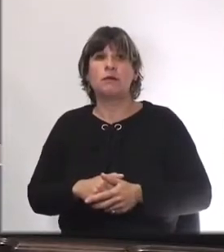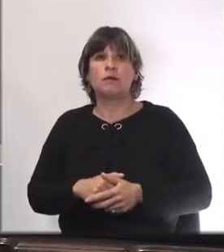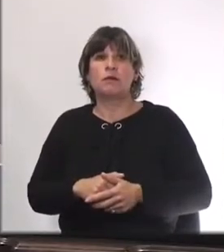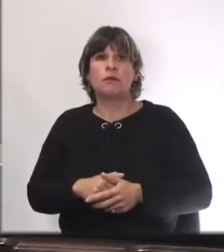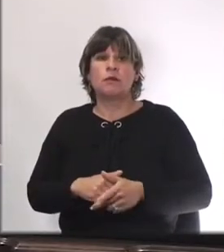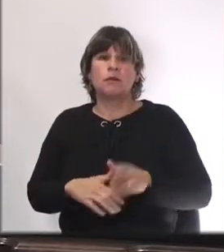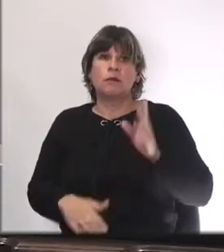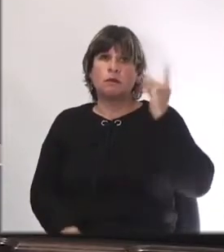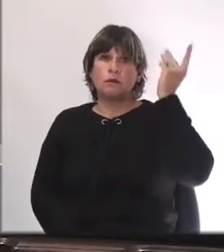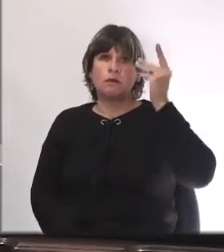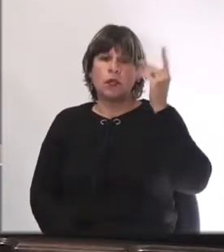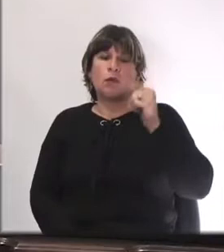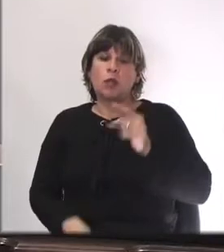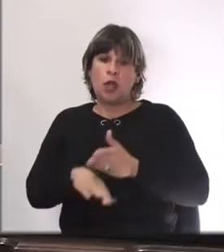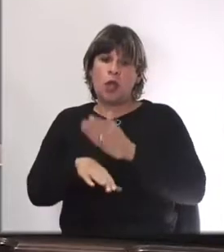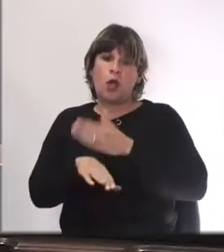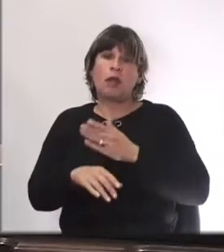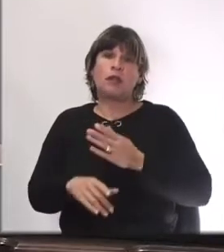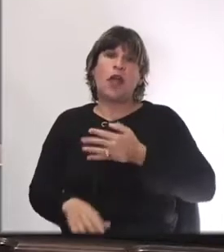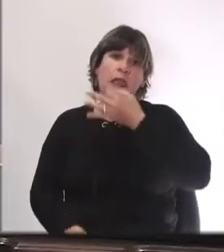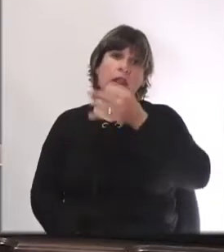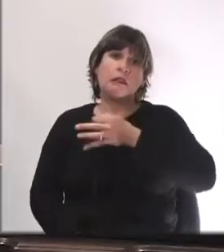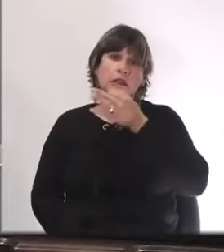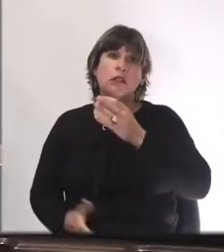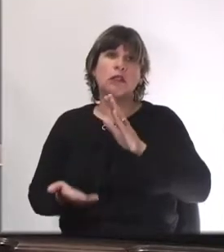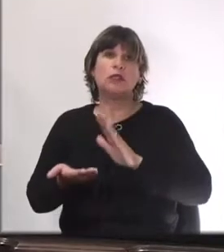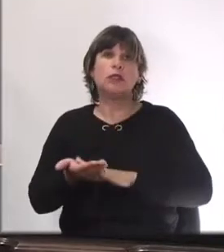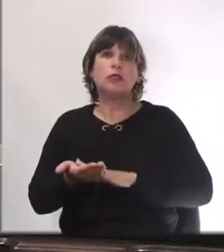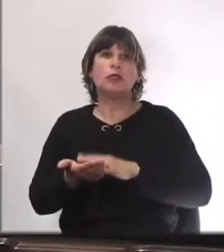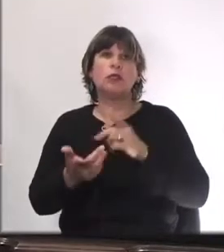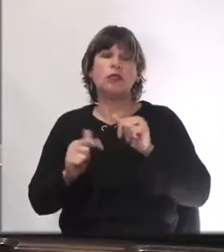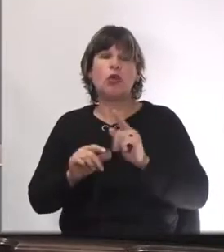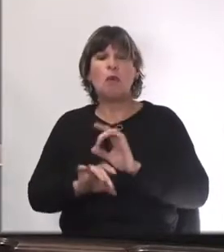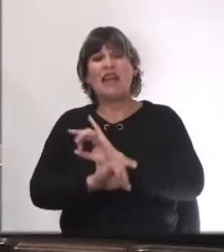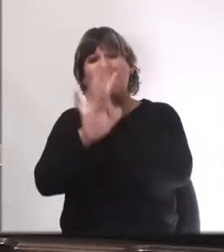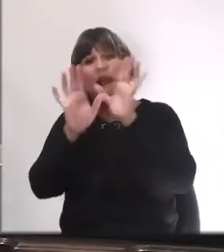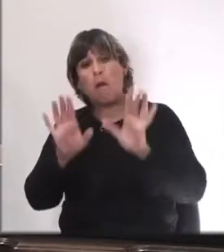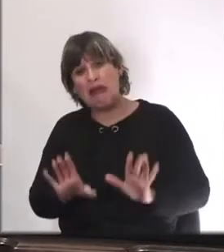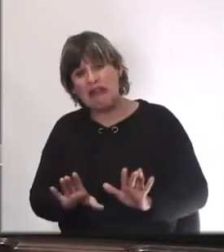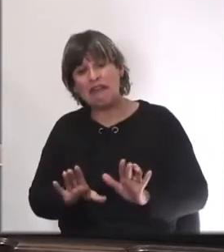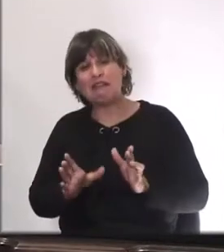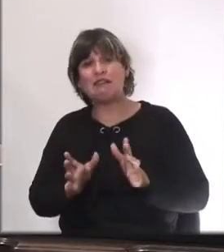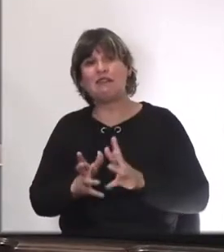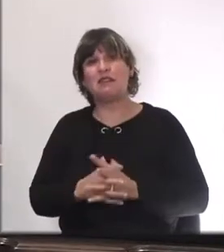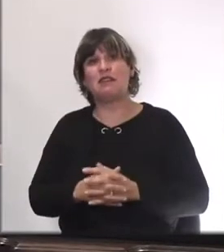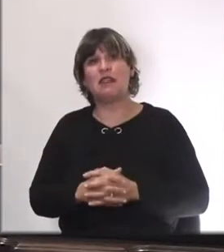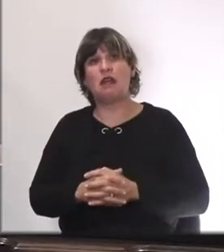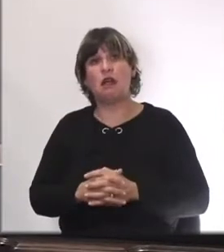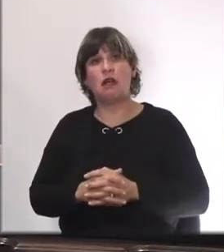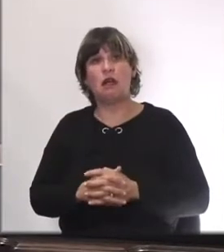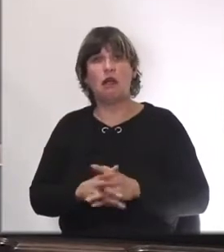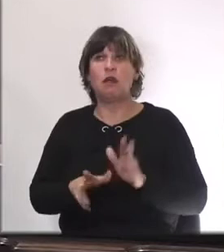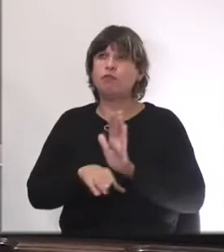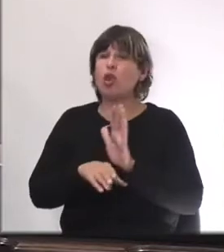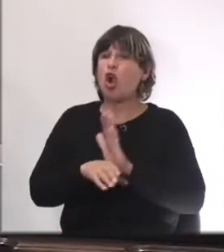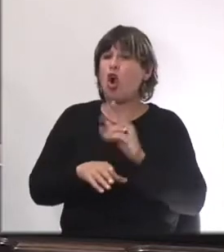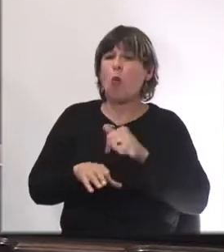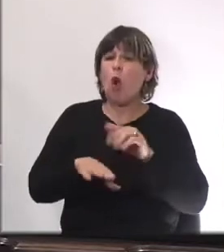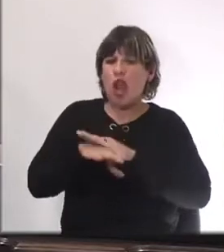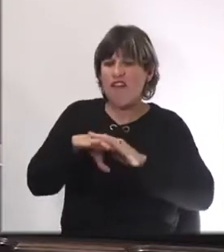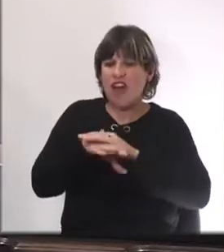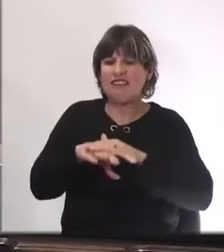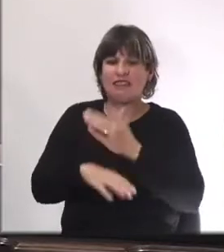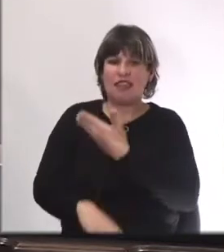El diputado Andújar hablaba de la transparencia como un eje rector del gobierno, y ahí